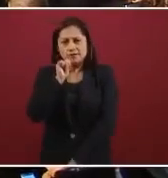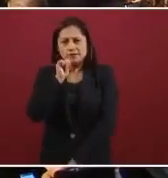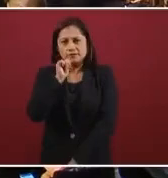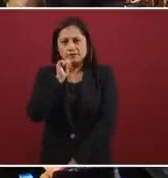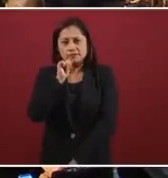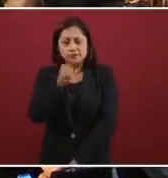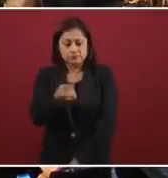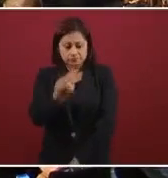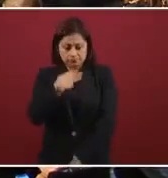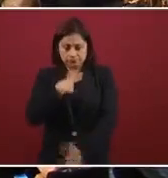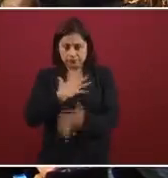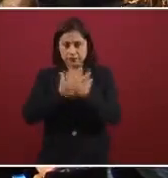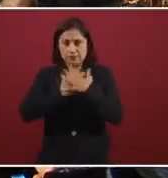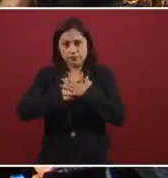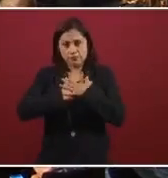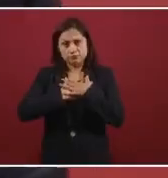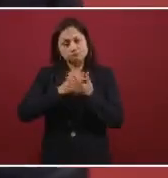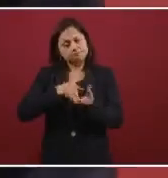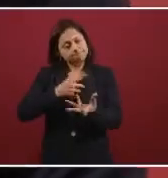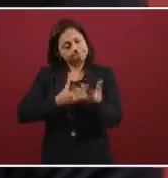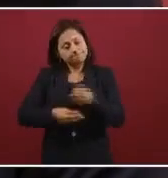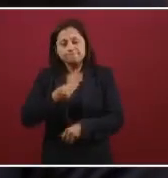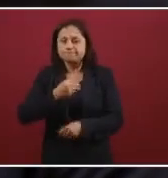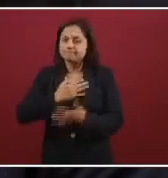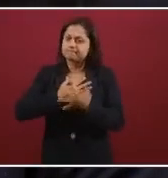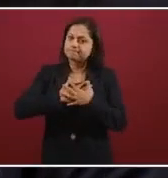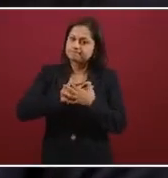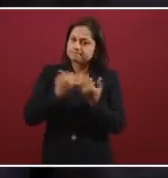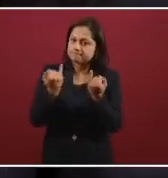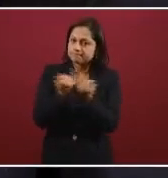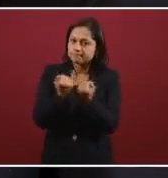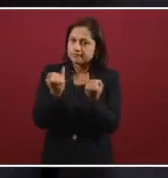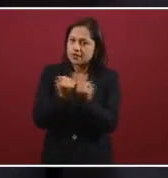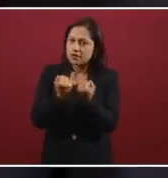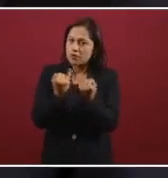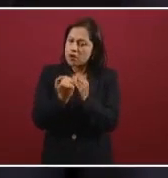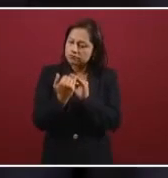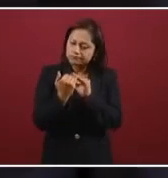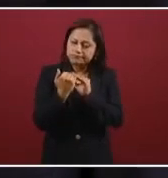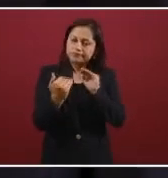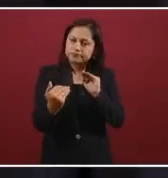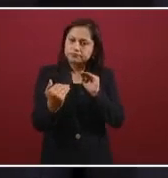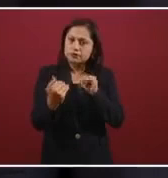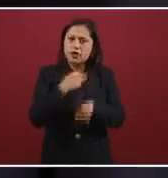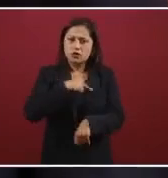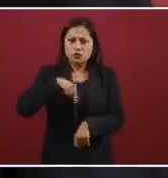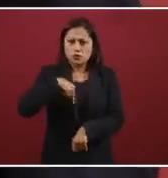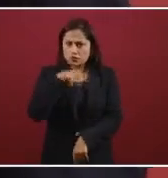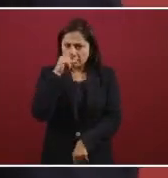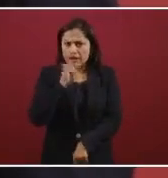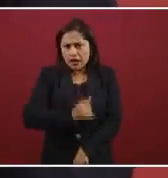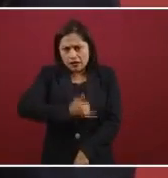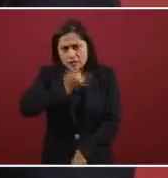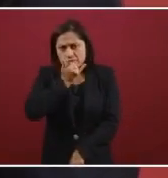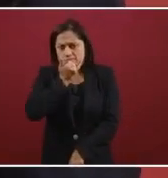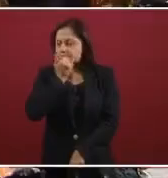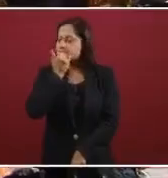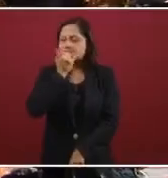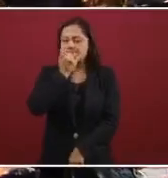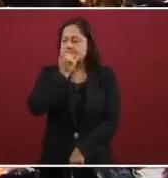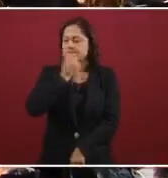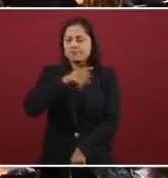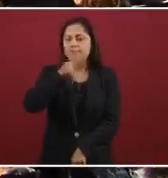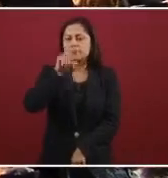amor se paga, y por eso no vamos a fallar y a seguir trabajando